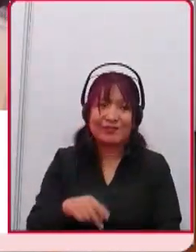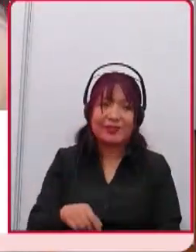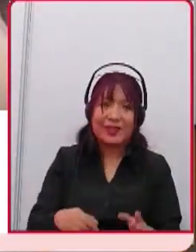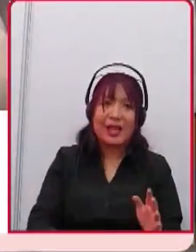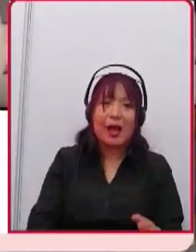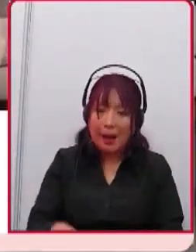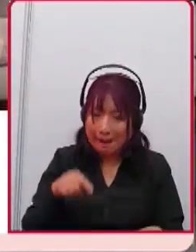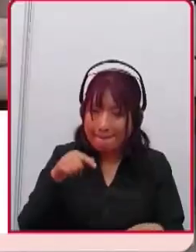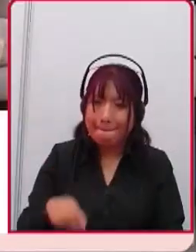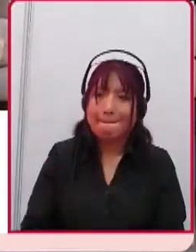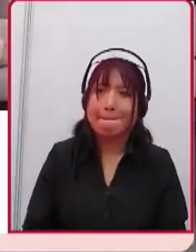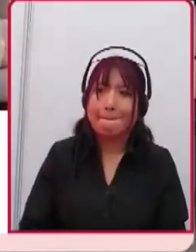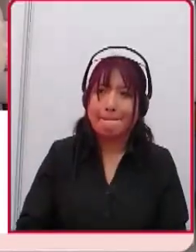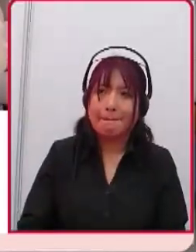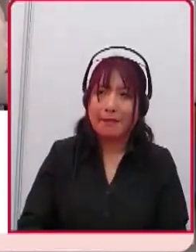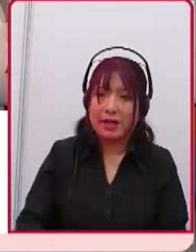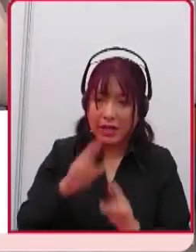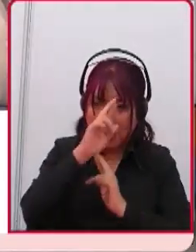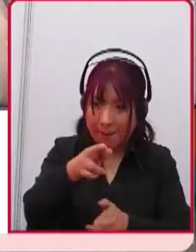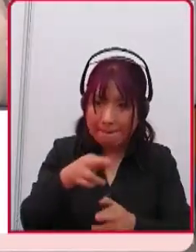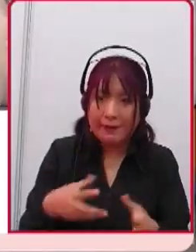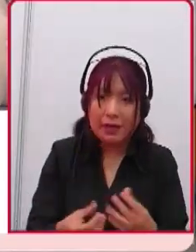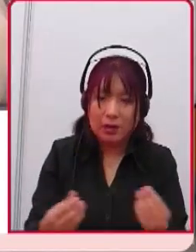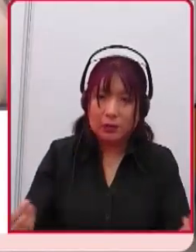seguridad, ¿no? Sí. El minimizar,